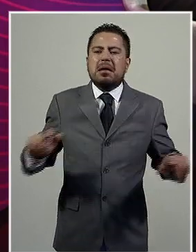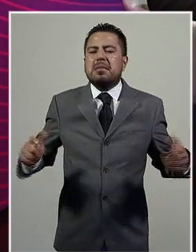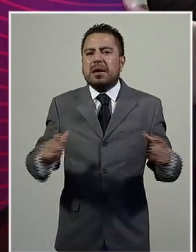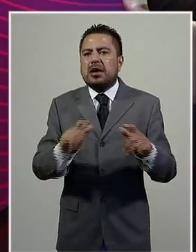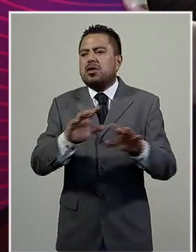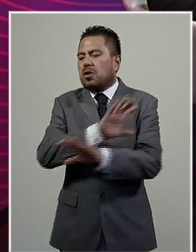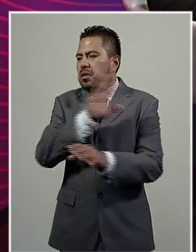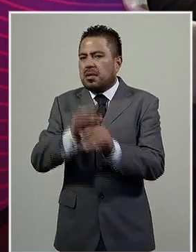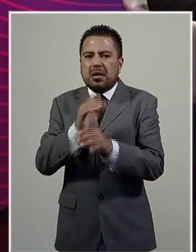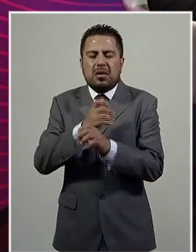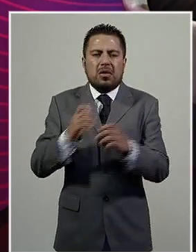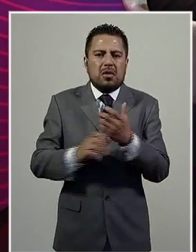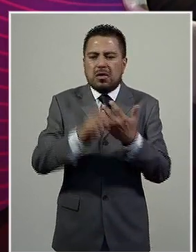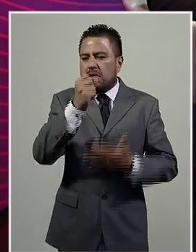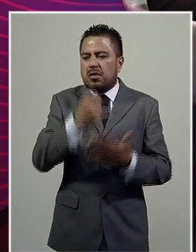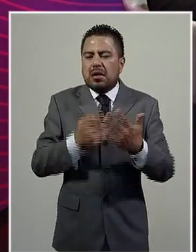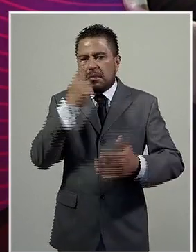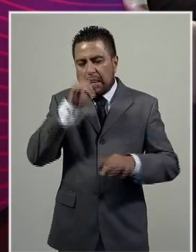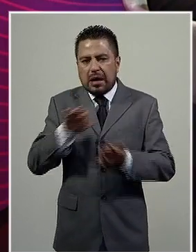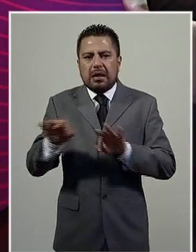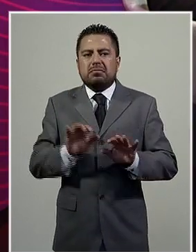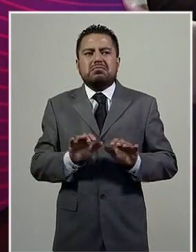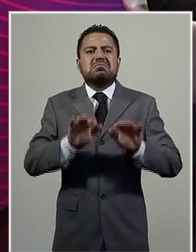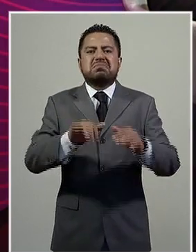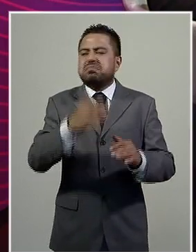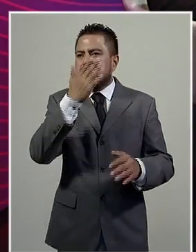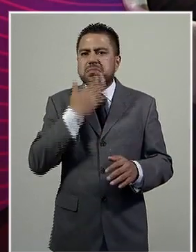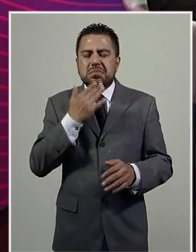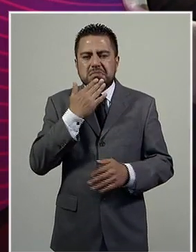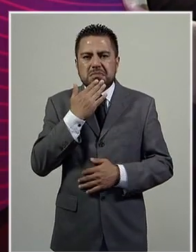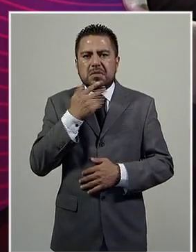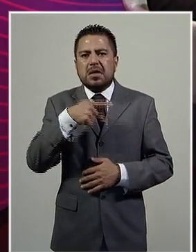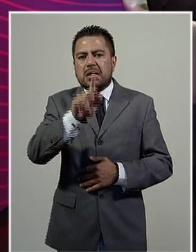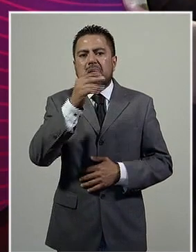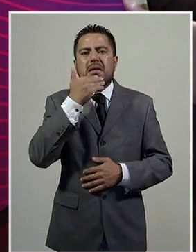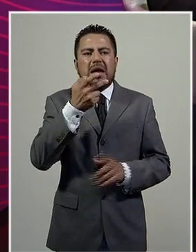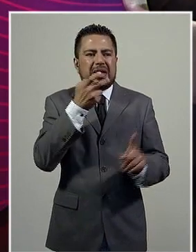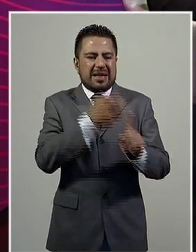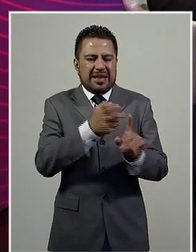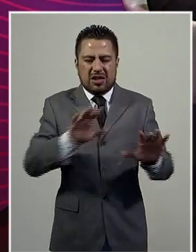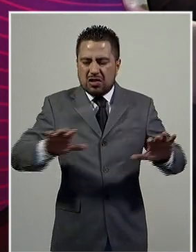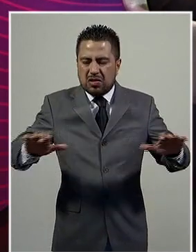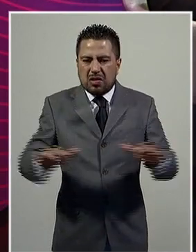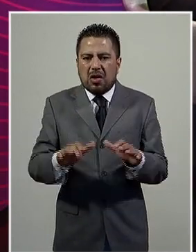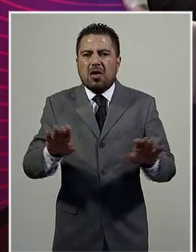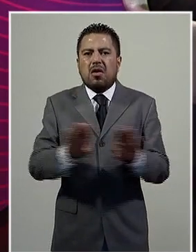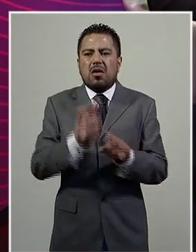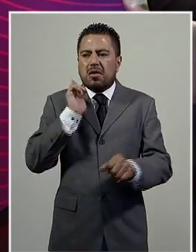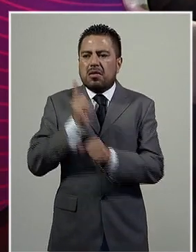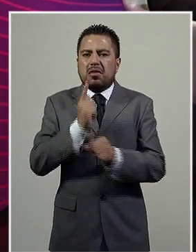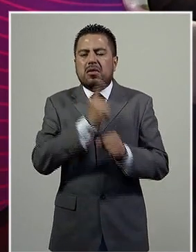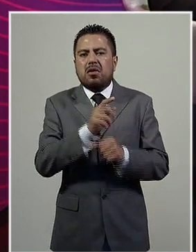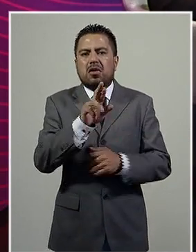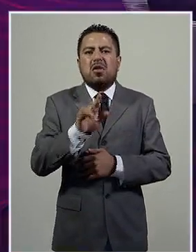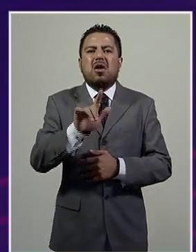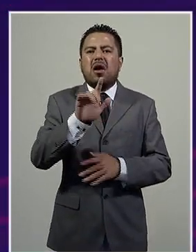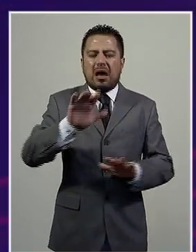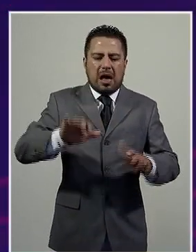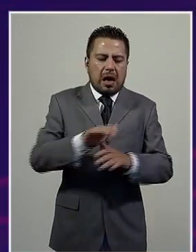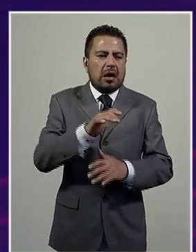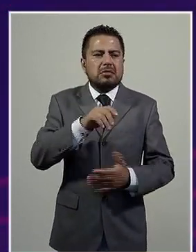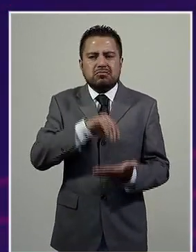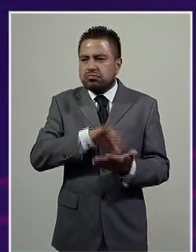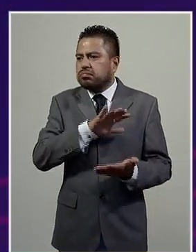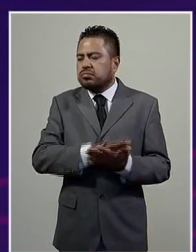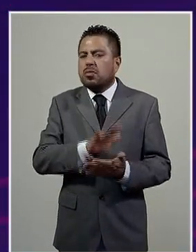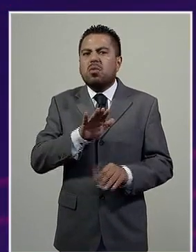cosas que no están en la descripción de puesto, pero que se espera. Y entonces es como ese paquete de cómo te ves y el rol que cumples y las funciones